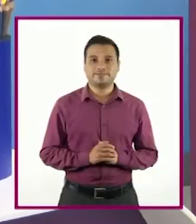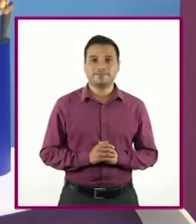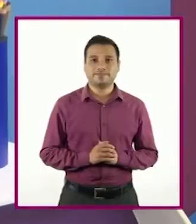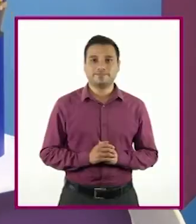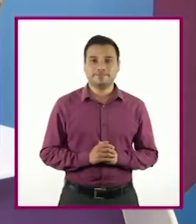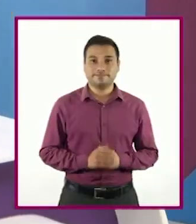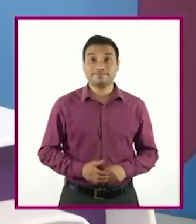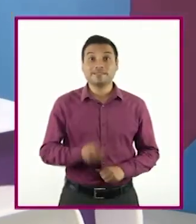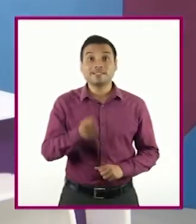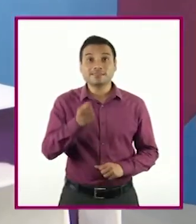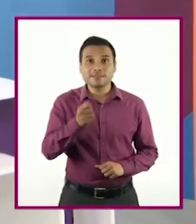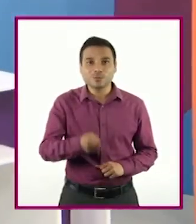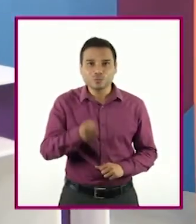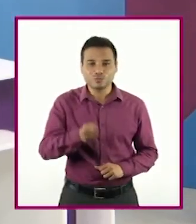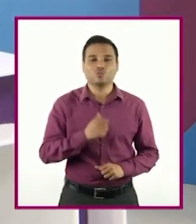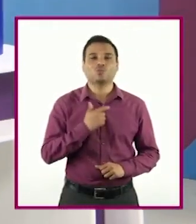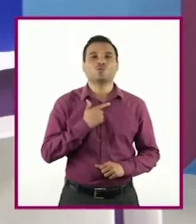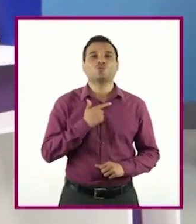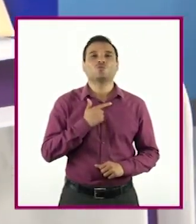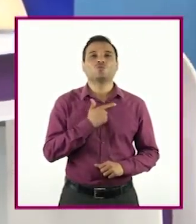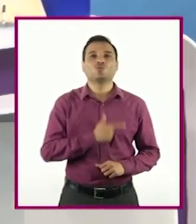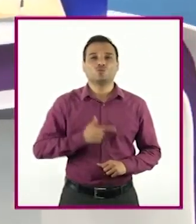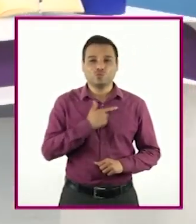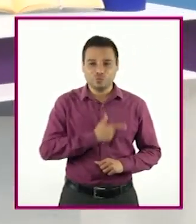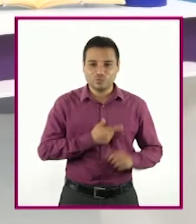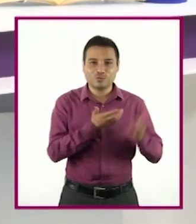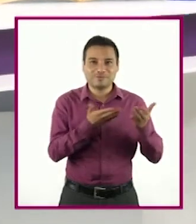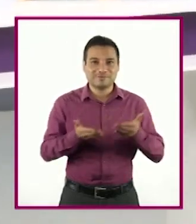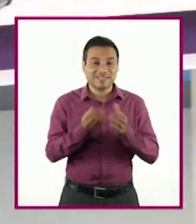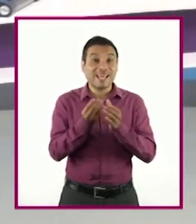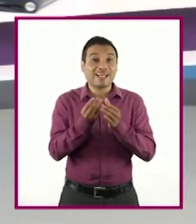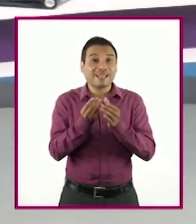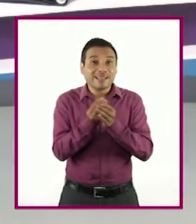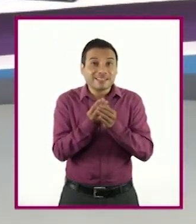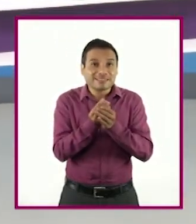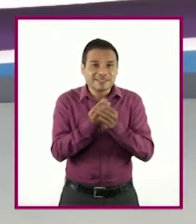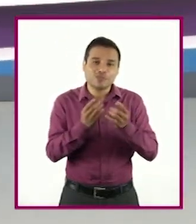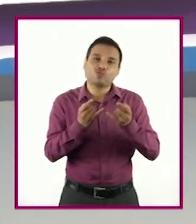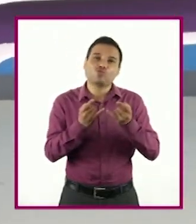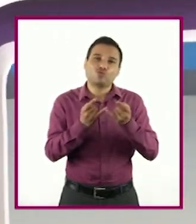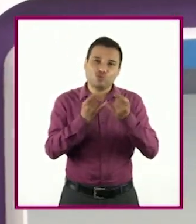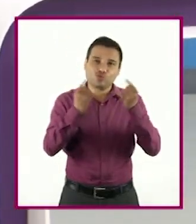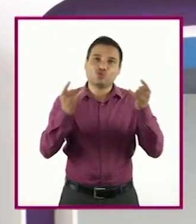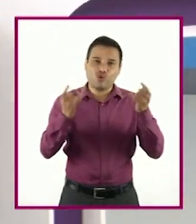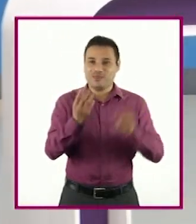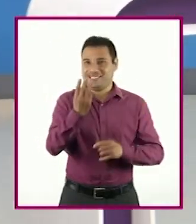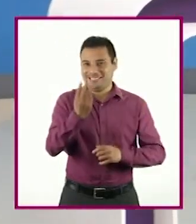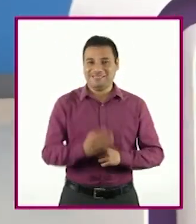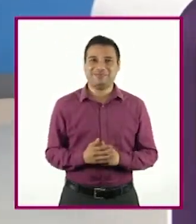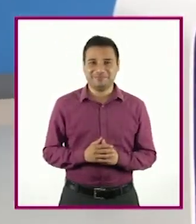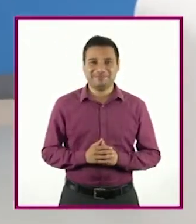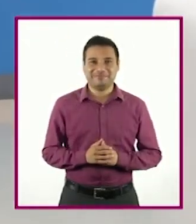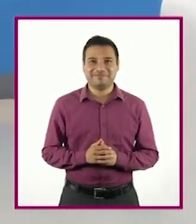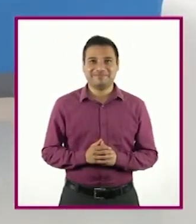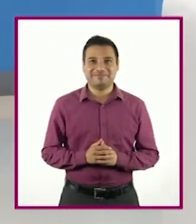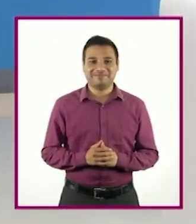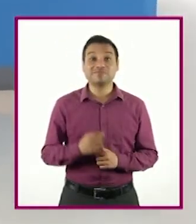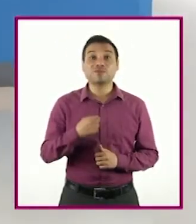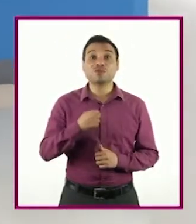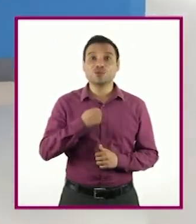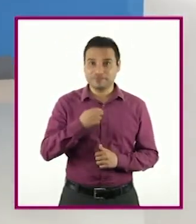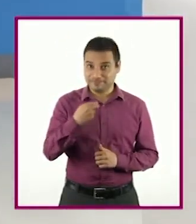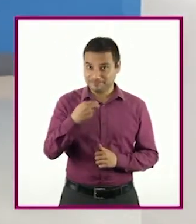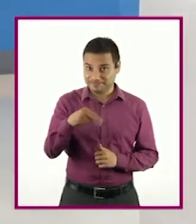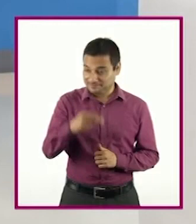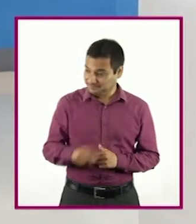Saludos, qué gusto darles la bienvenida a una sesión más de la asignatura Historia de tercer grado. Soy el